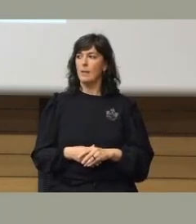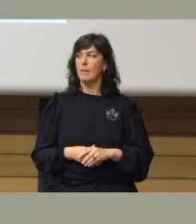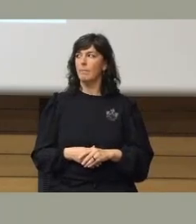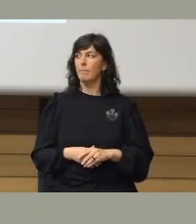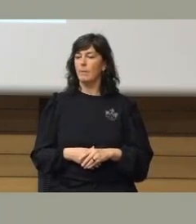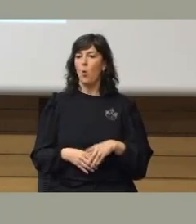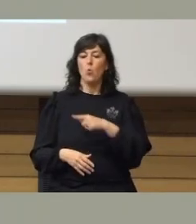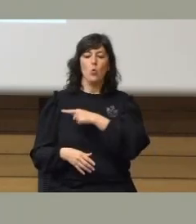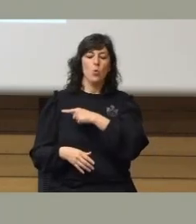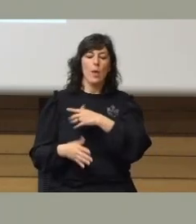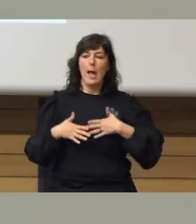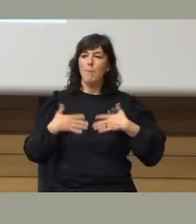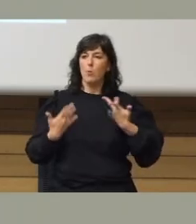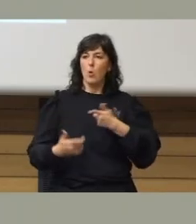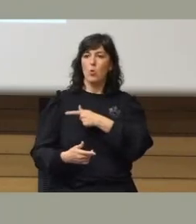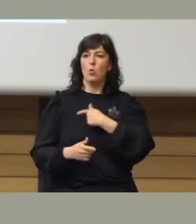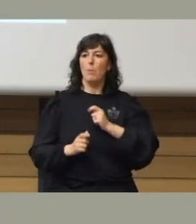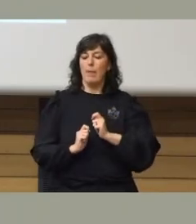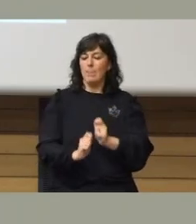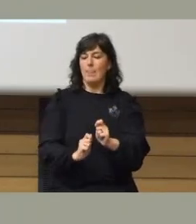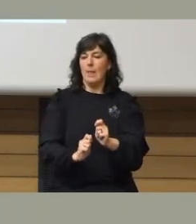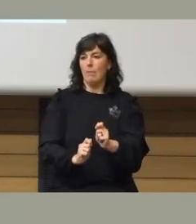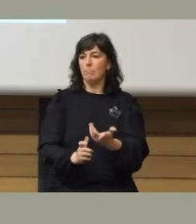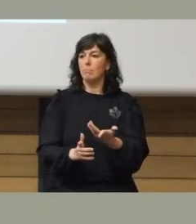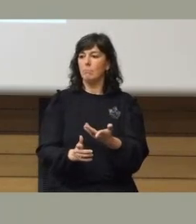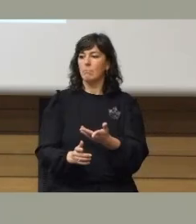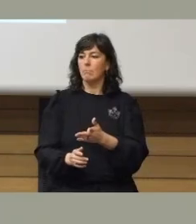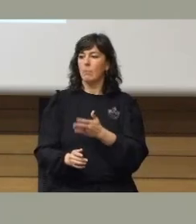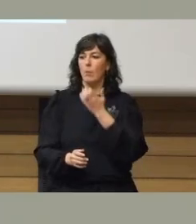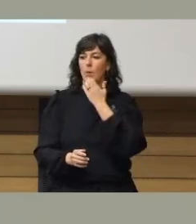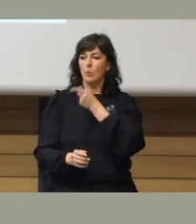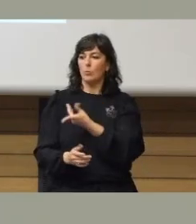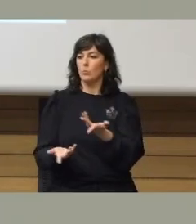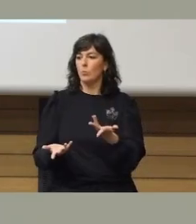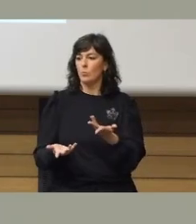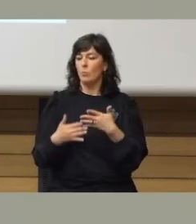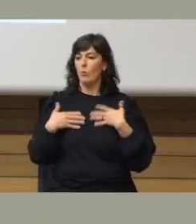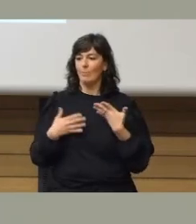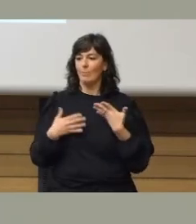una emoción, un estado de ánimo. ¿Me dices cuál es tu emoción?